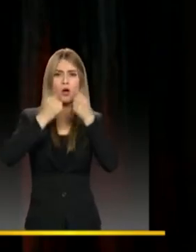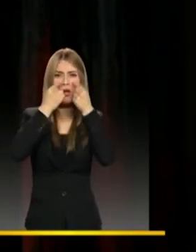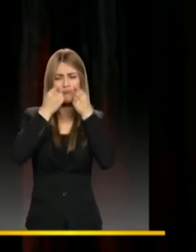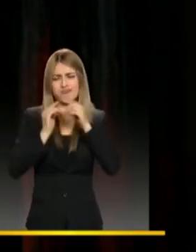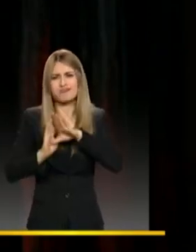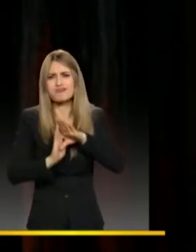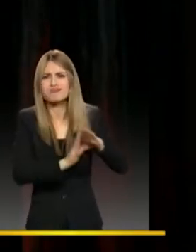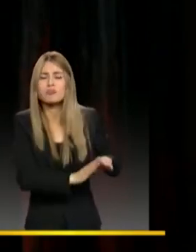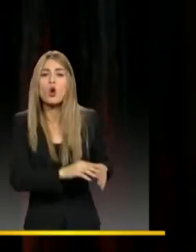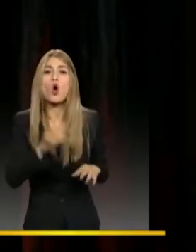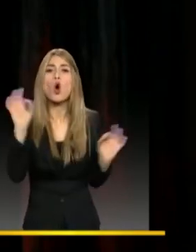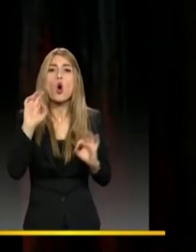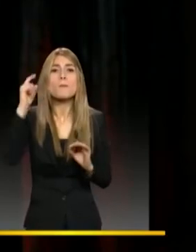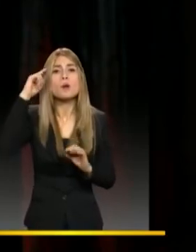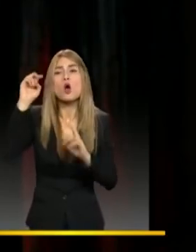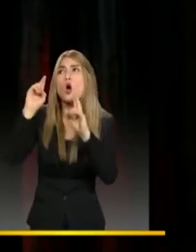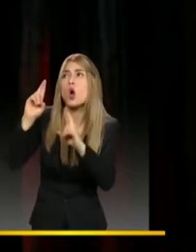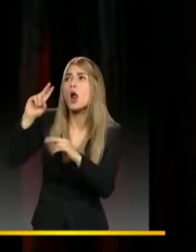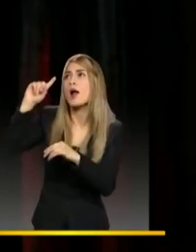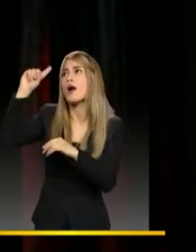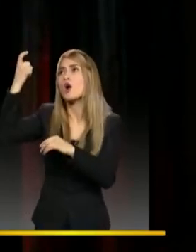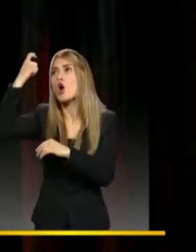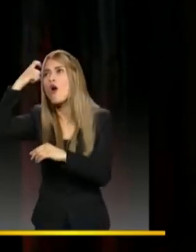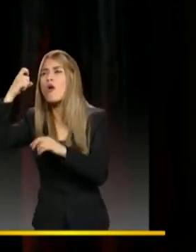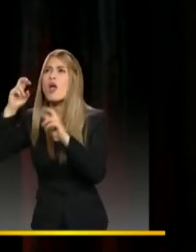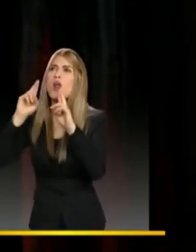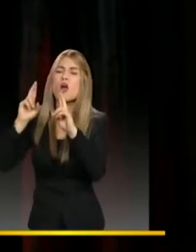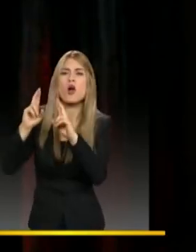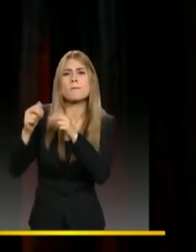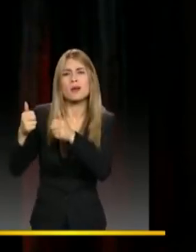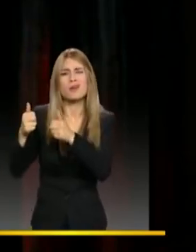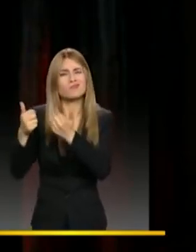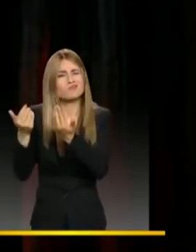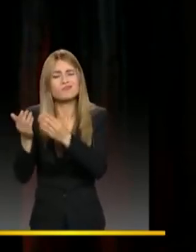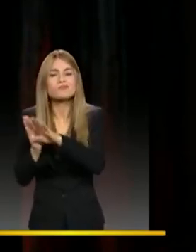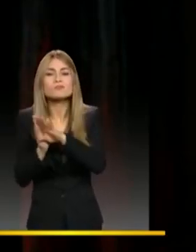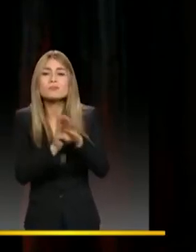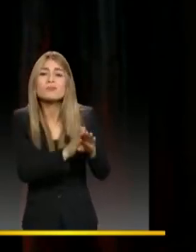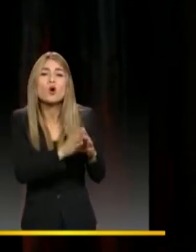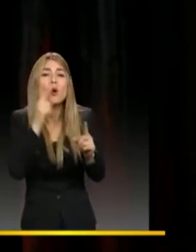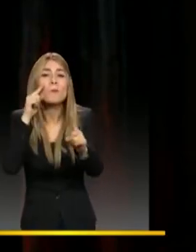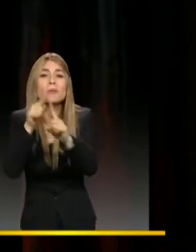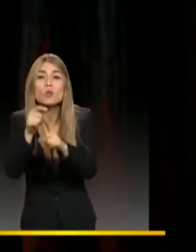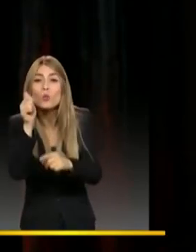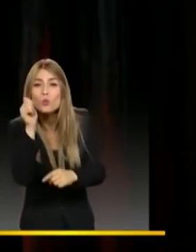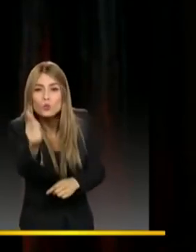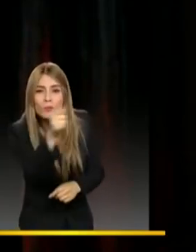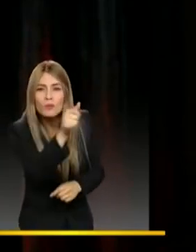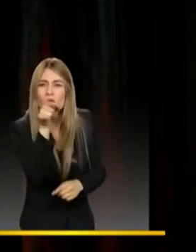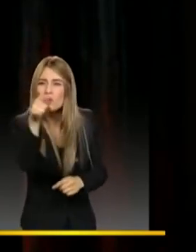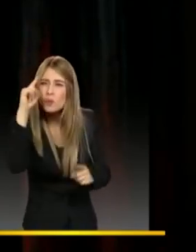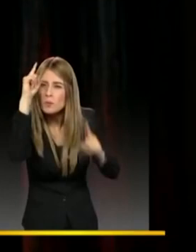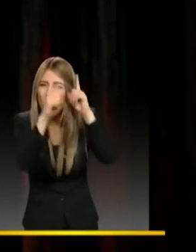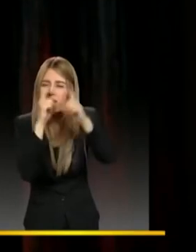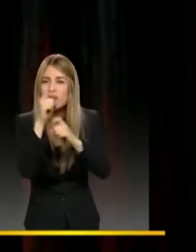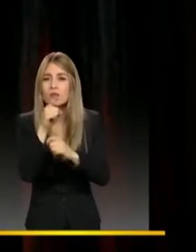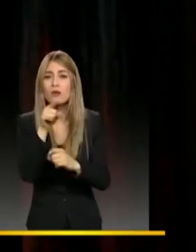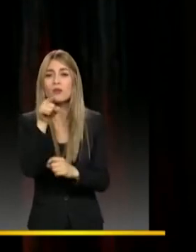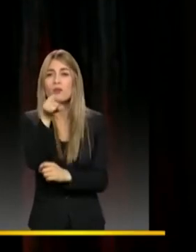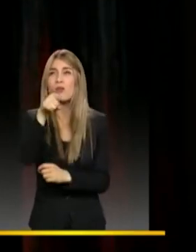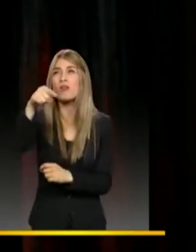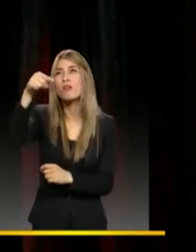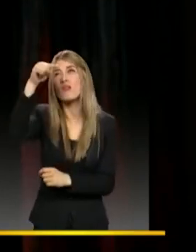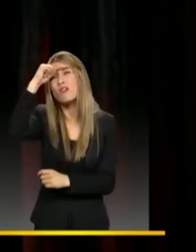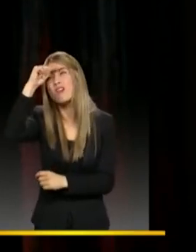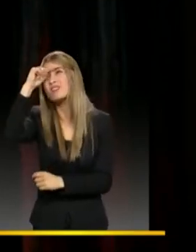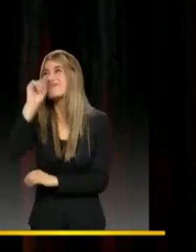país, que no se dejen llevar por el pesimismo. Quiero pedirles que crean en Colombia,